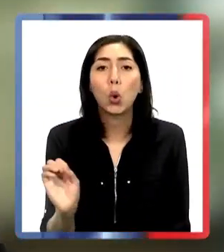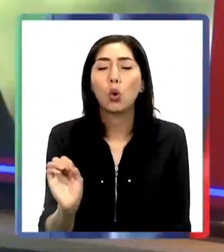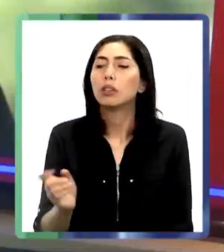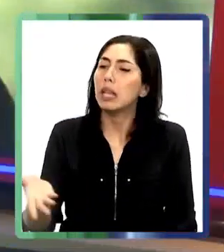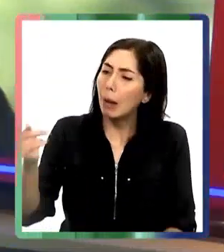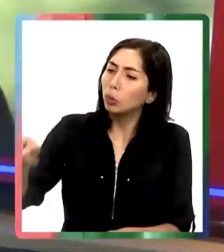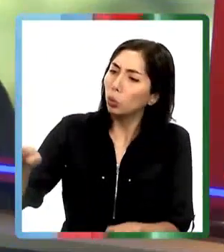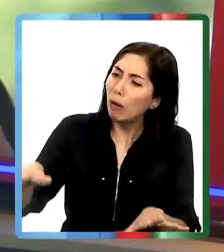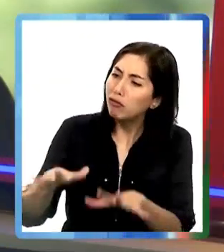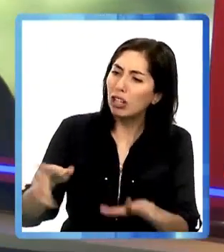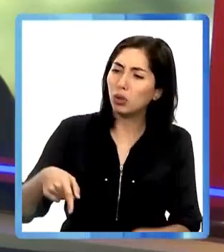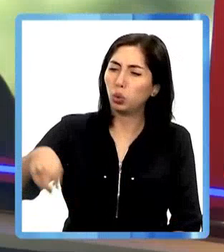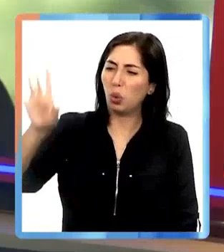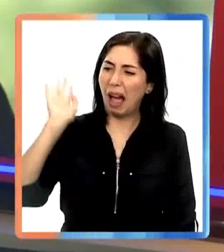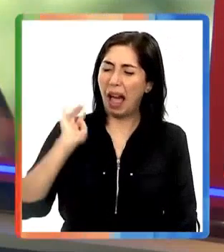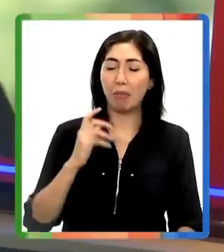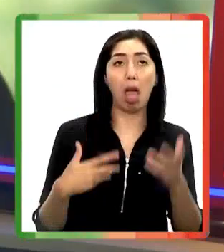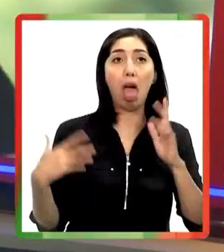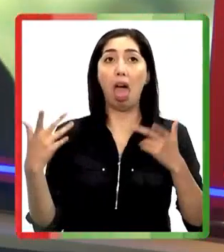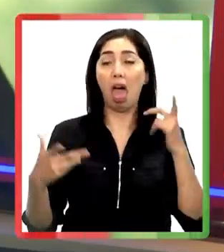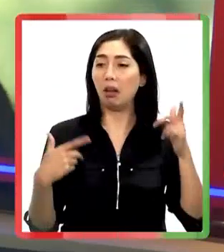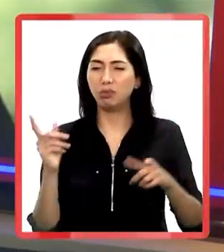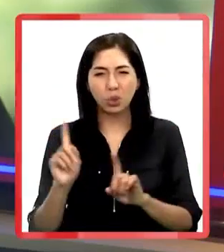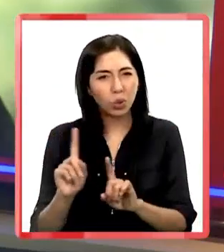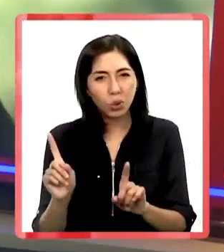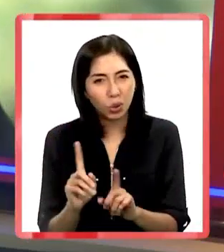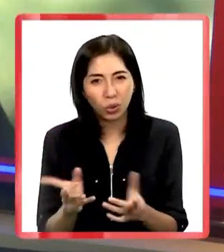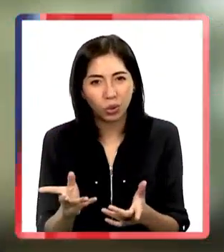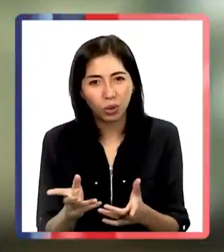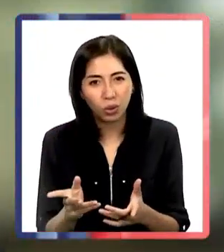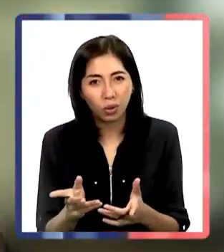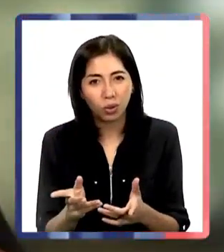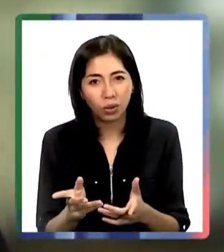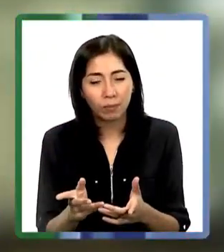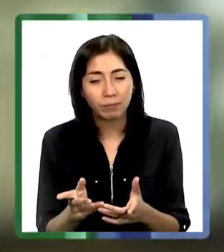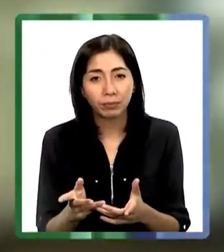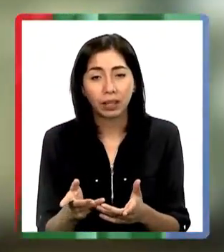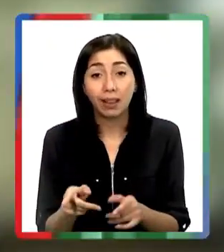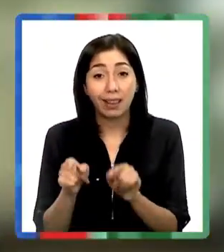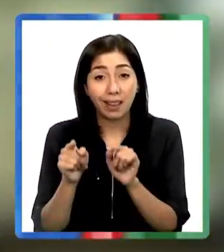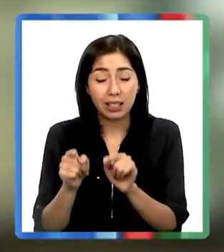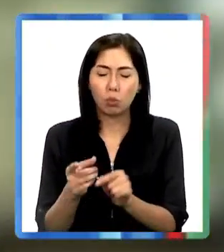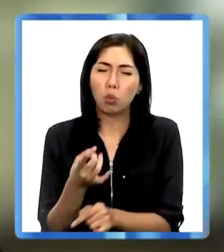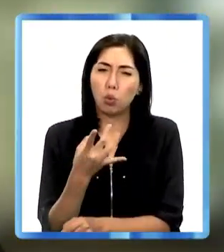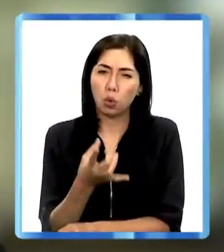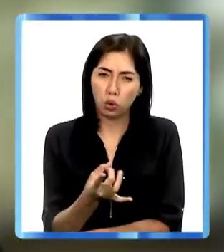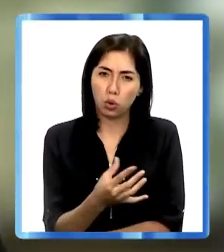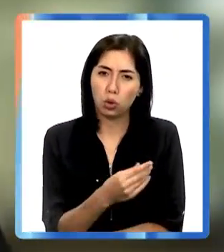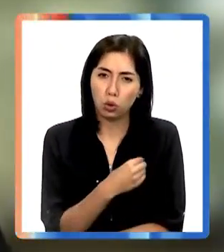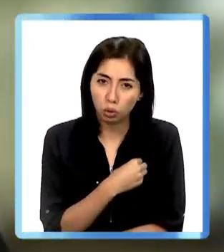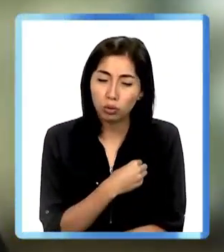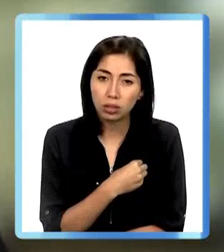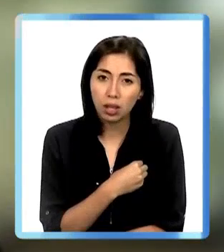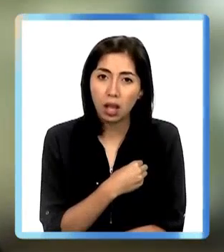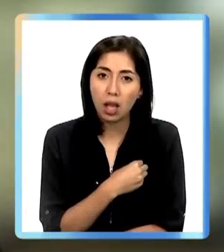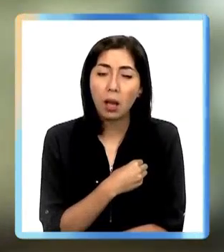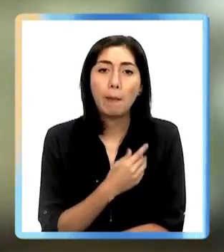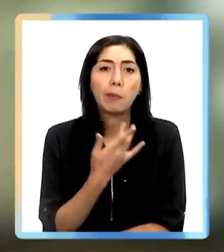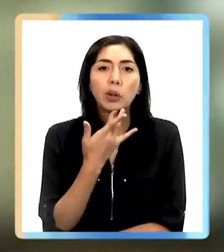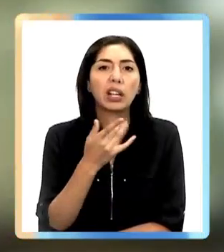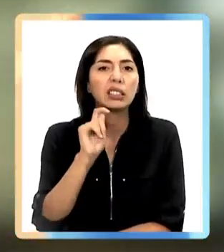¿no? O pon de tu parte, o qué tanto color que le estás poniendo. Son frases que uno escucha de los pacientes y que son muy